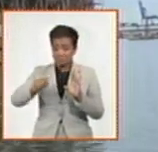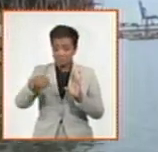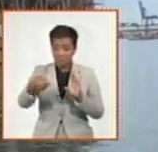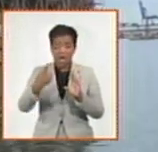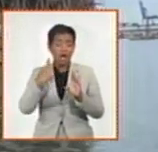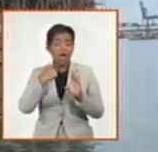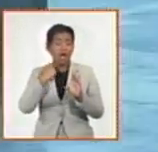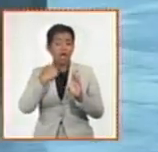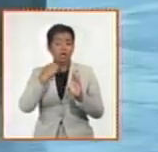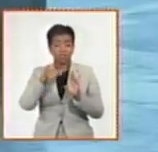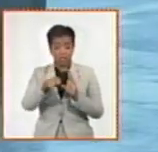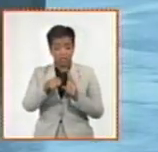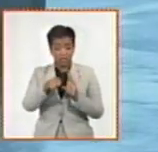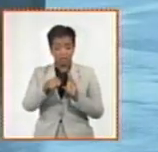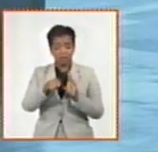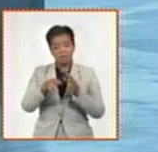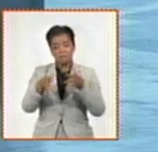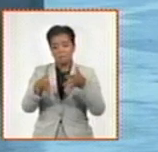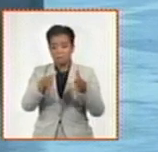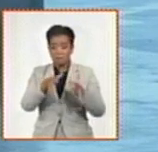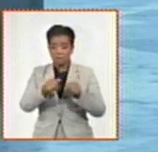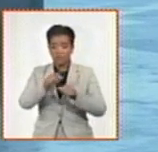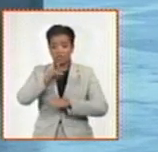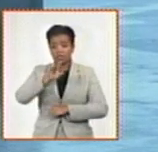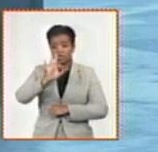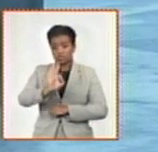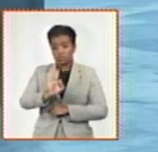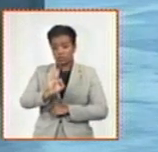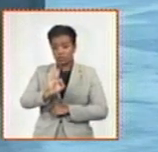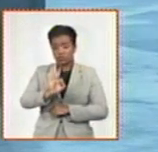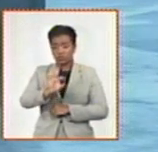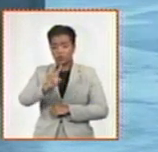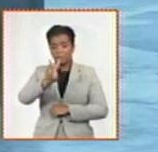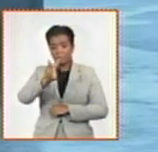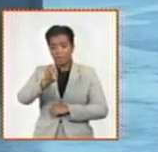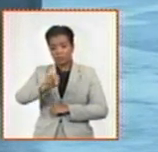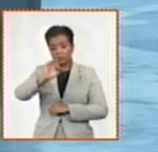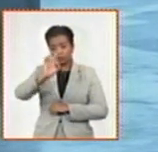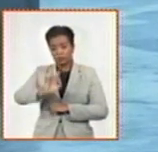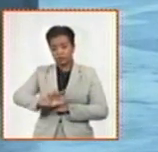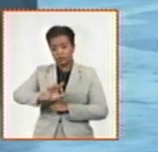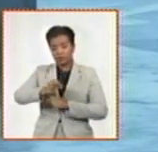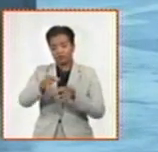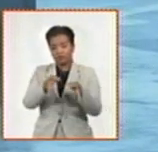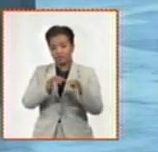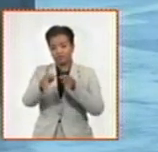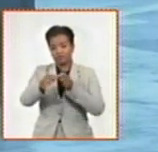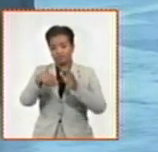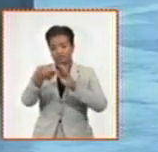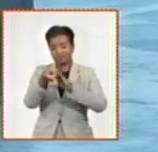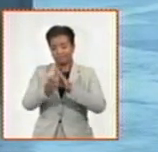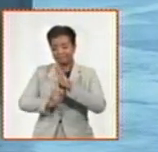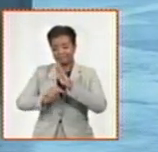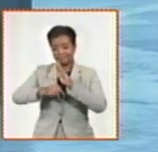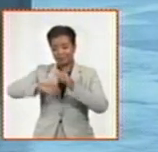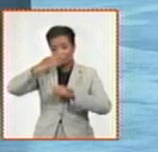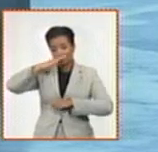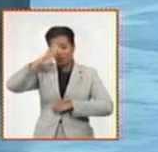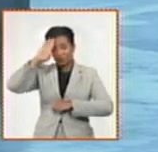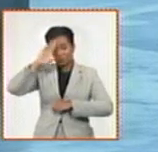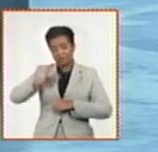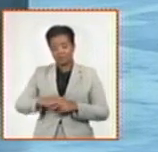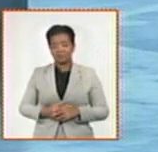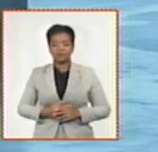modalidad alcanzará entre el 18 y el 20% de las capacidades de